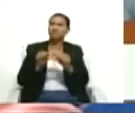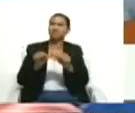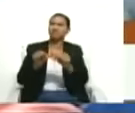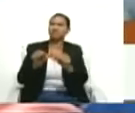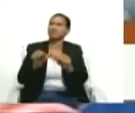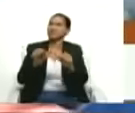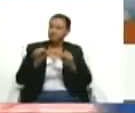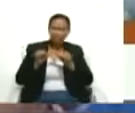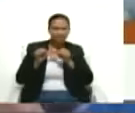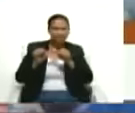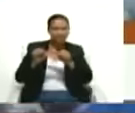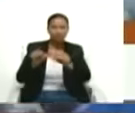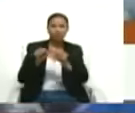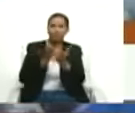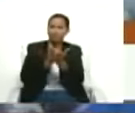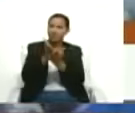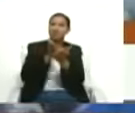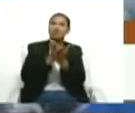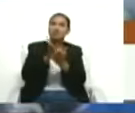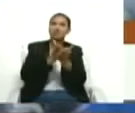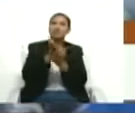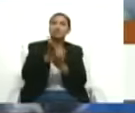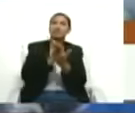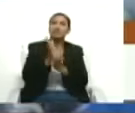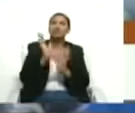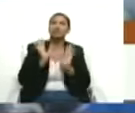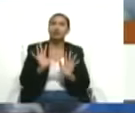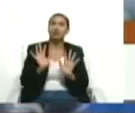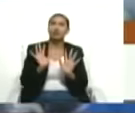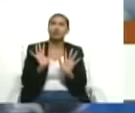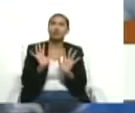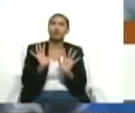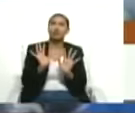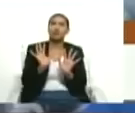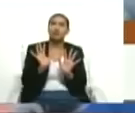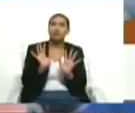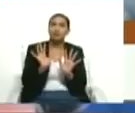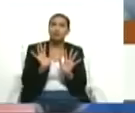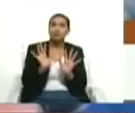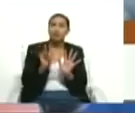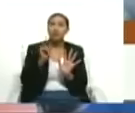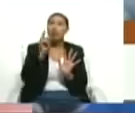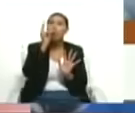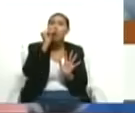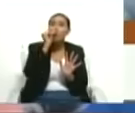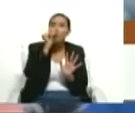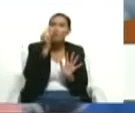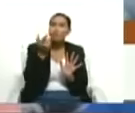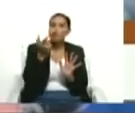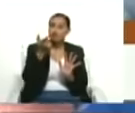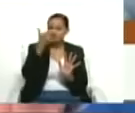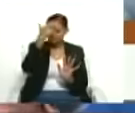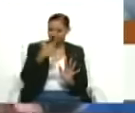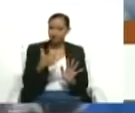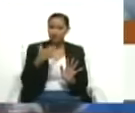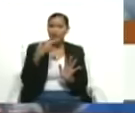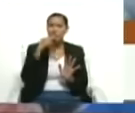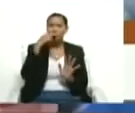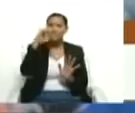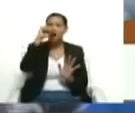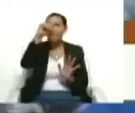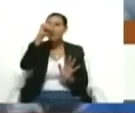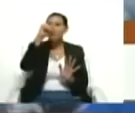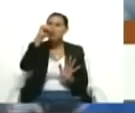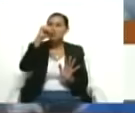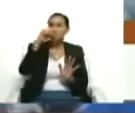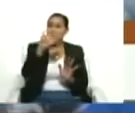saben, porque no la ha vivido él como hombre, como trabajador, como presidente. Lo ha vivido él como pueblo, que es